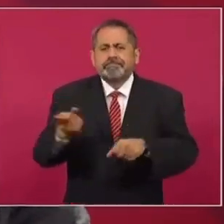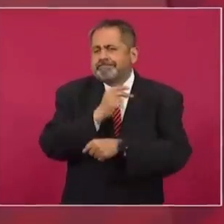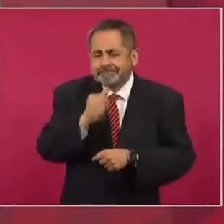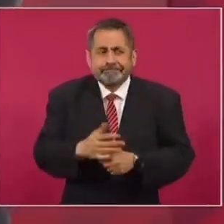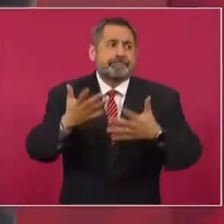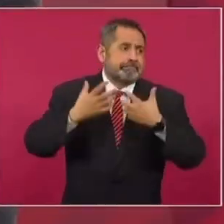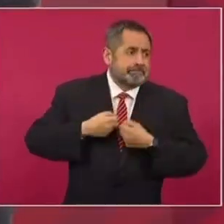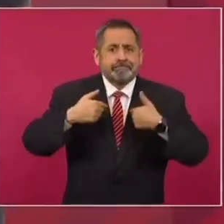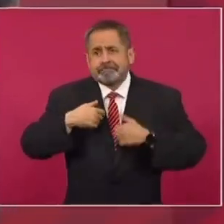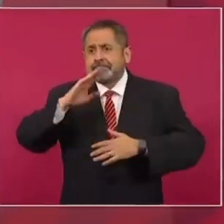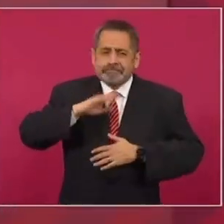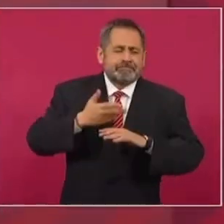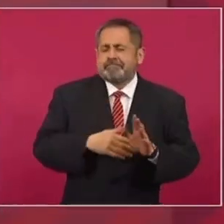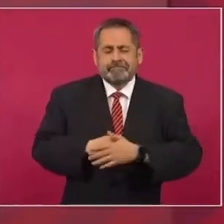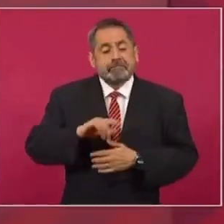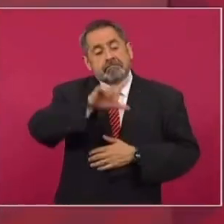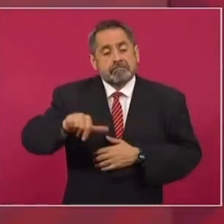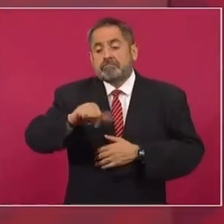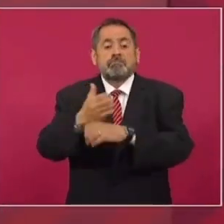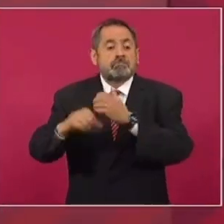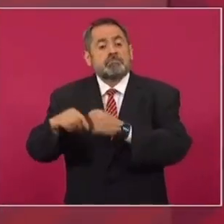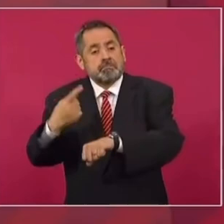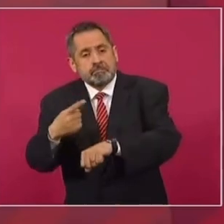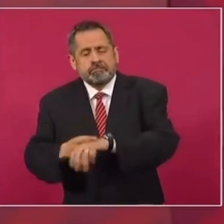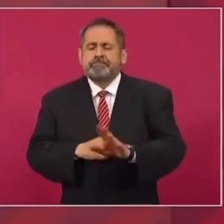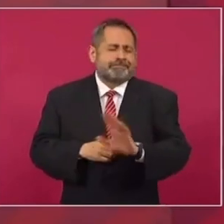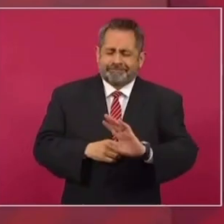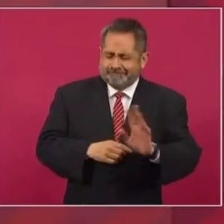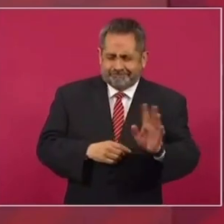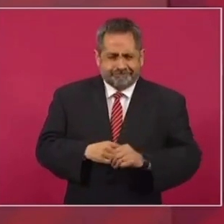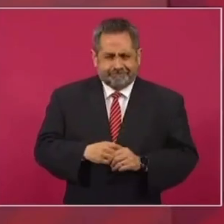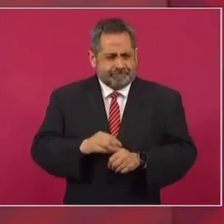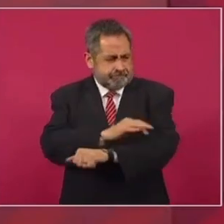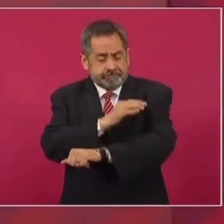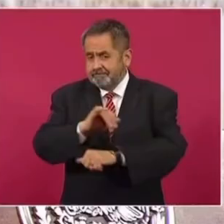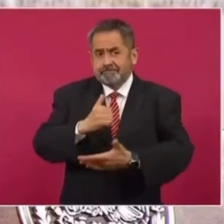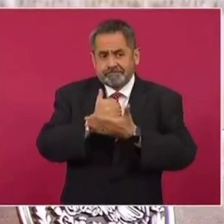tiene daño secundario el